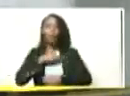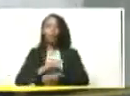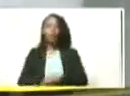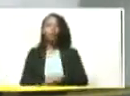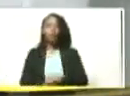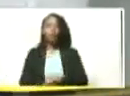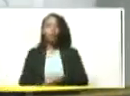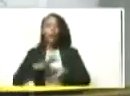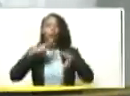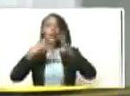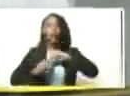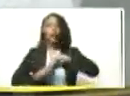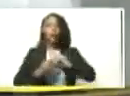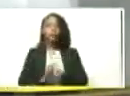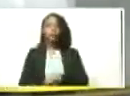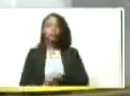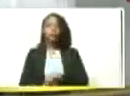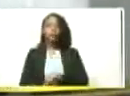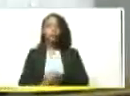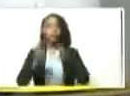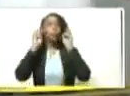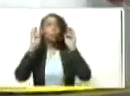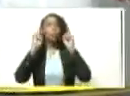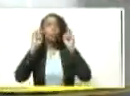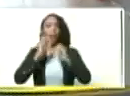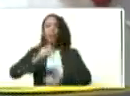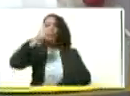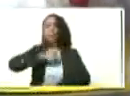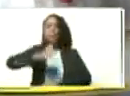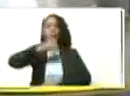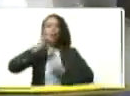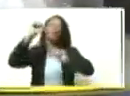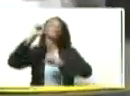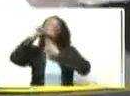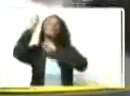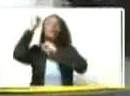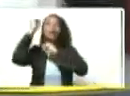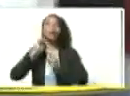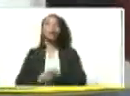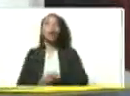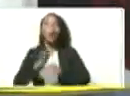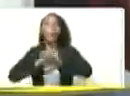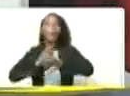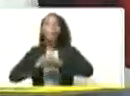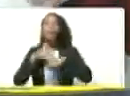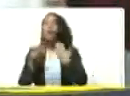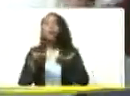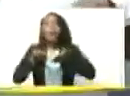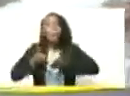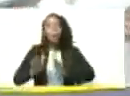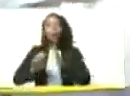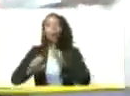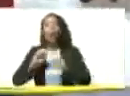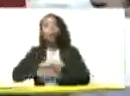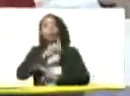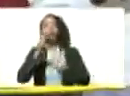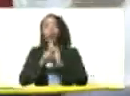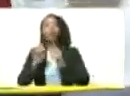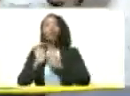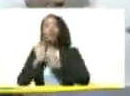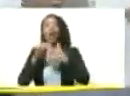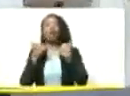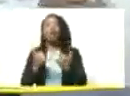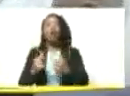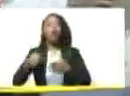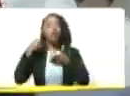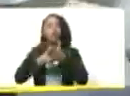el CLAC ha sido sinónimo de resistencia victoriosa, porque nacieron en plena lucha contra el